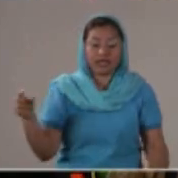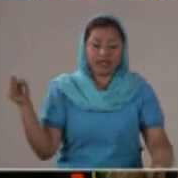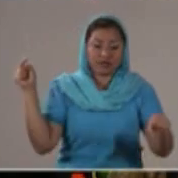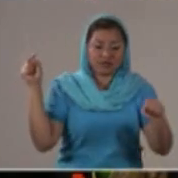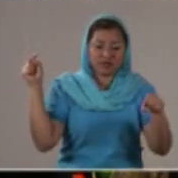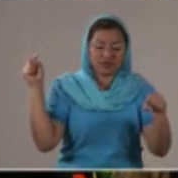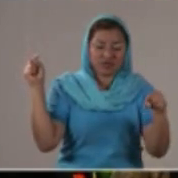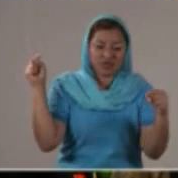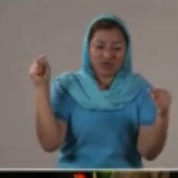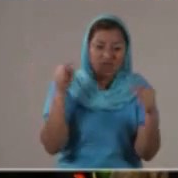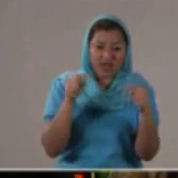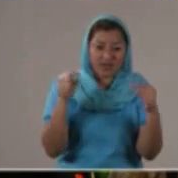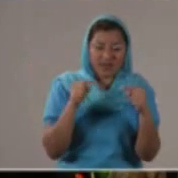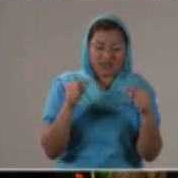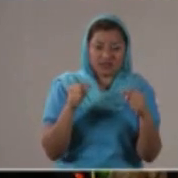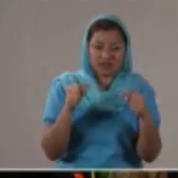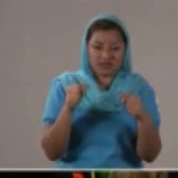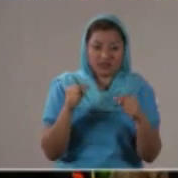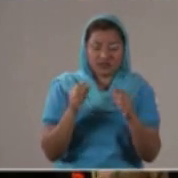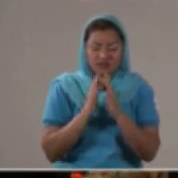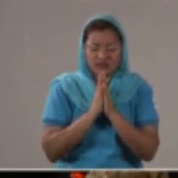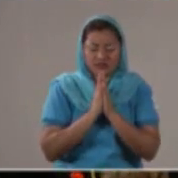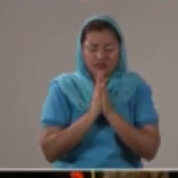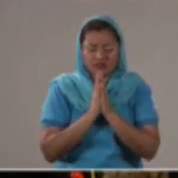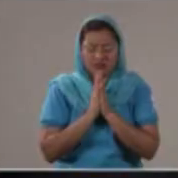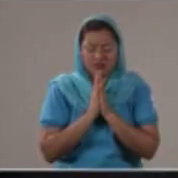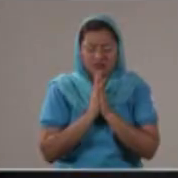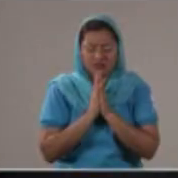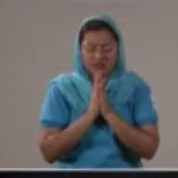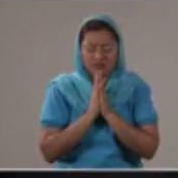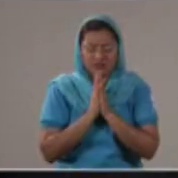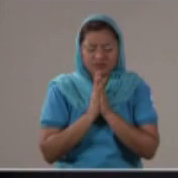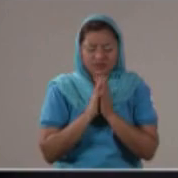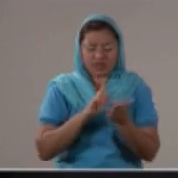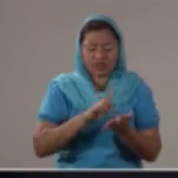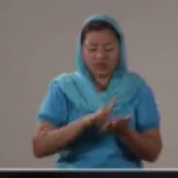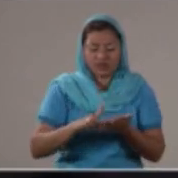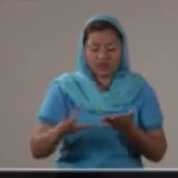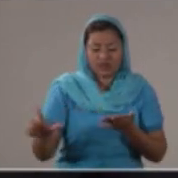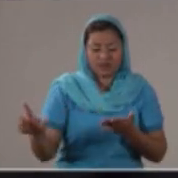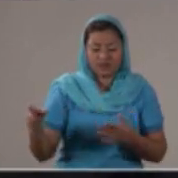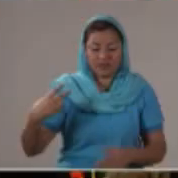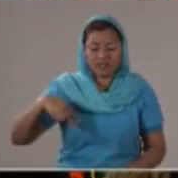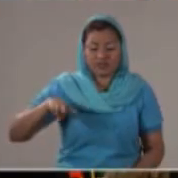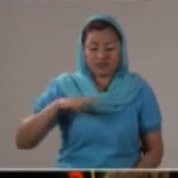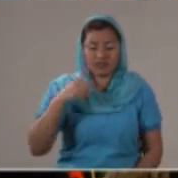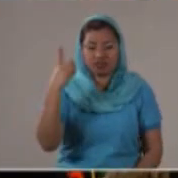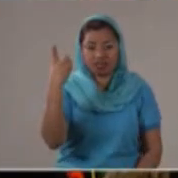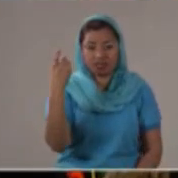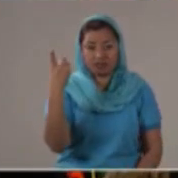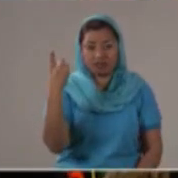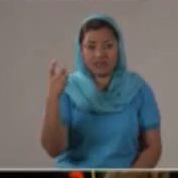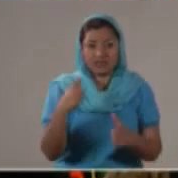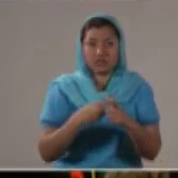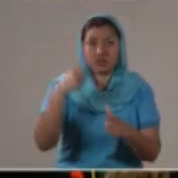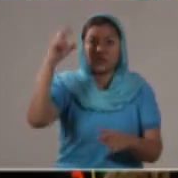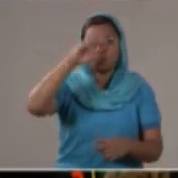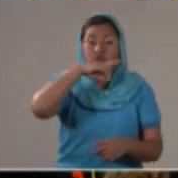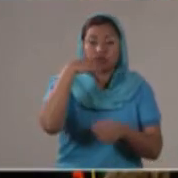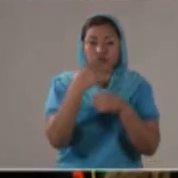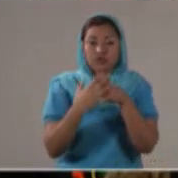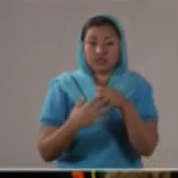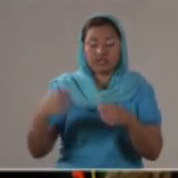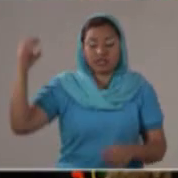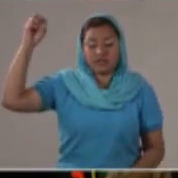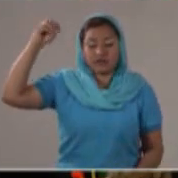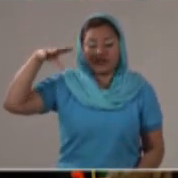piedad de nosotros, ten piedad, limpia nuestras faltas, por favor, con tu sangre bendita y con el agua de